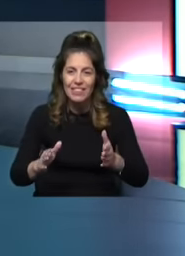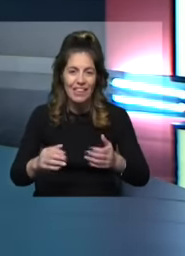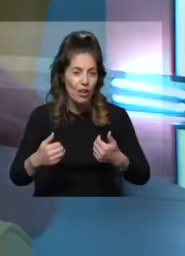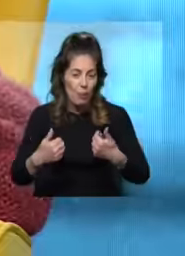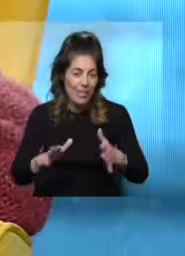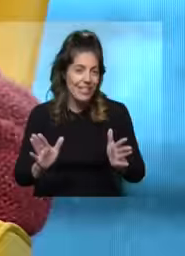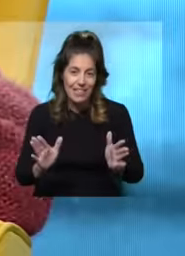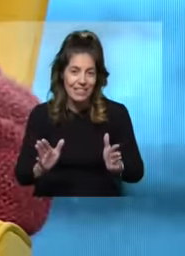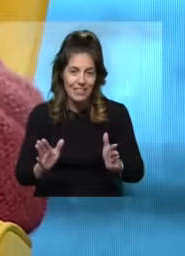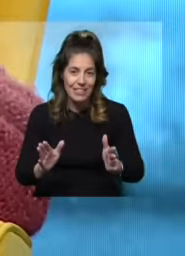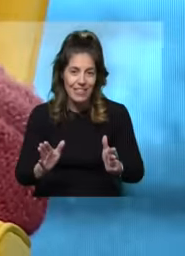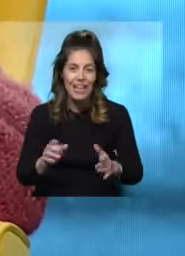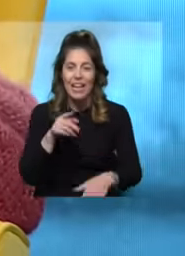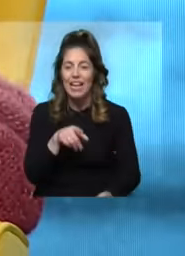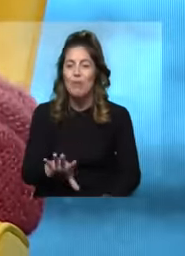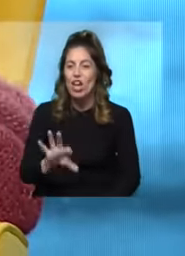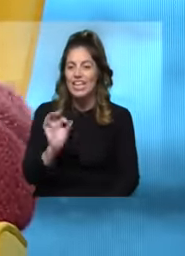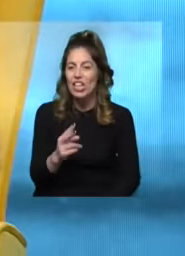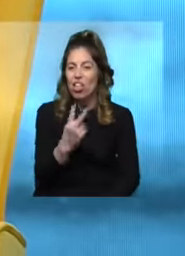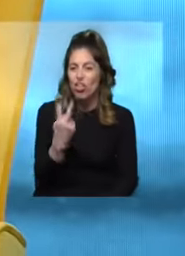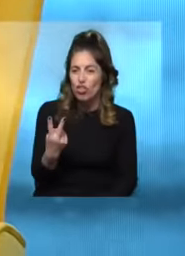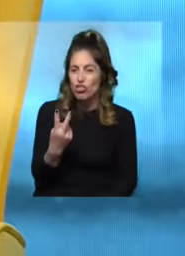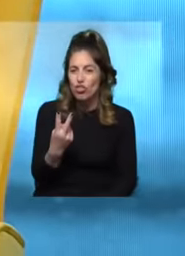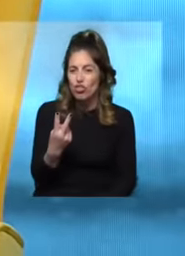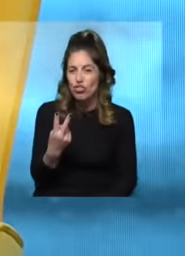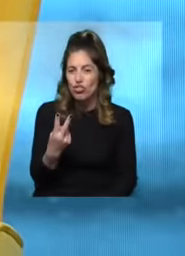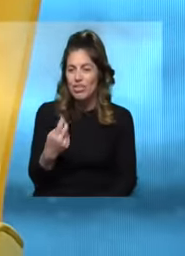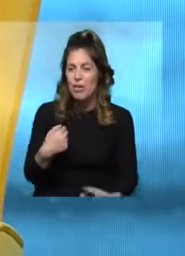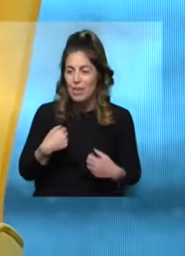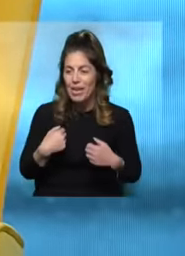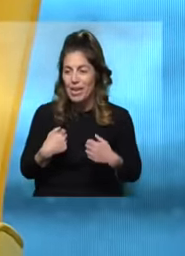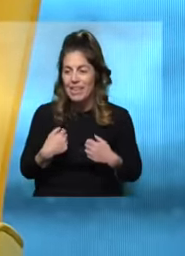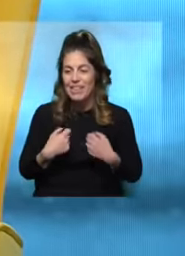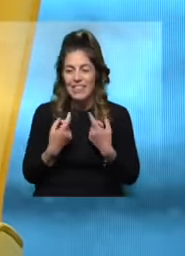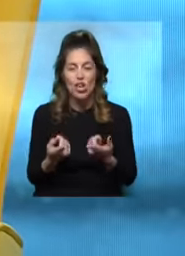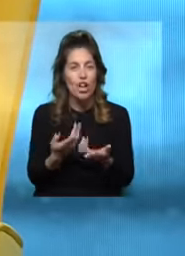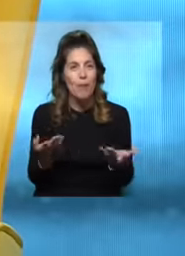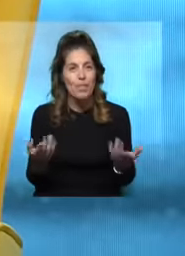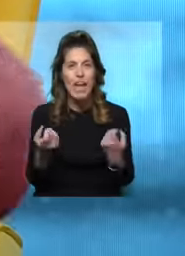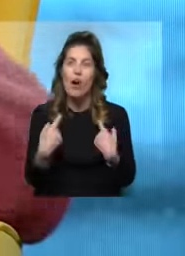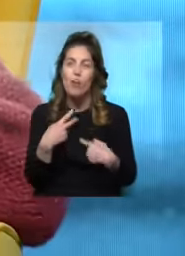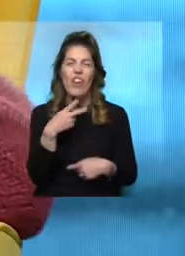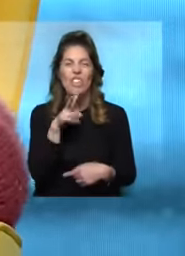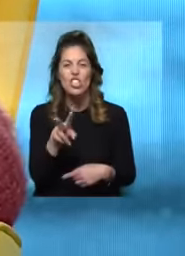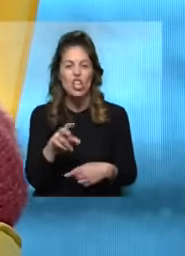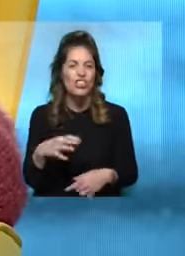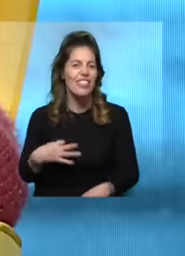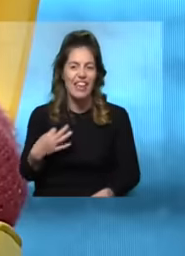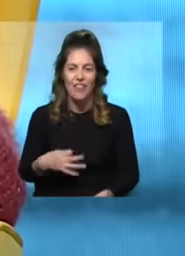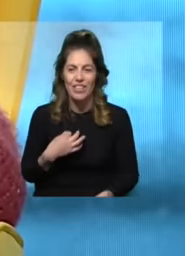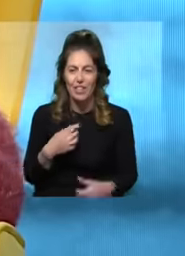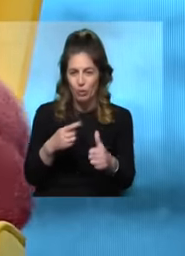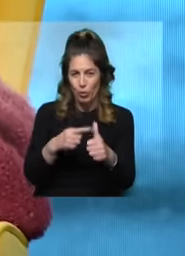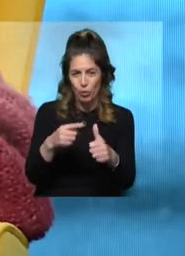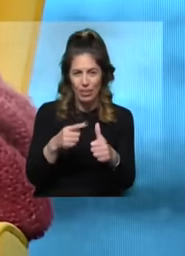vamos. Pero sí elegí dos que me pusieron en carrera en una visión de la vida, que fue, por un lado,